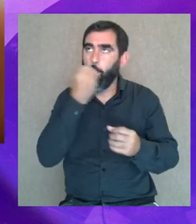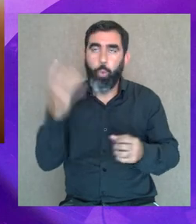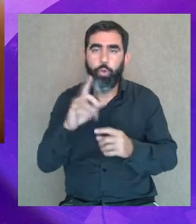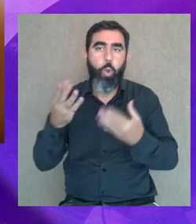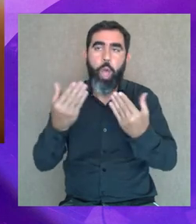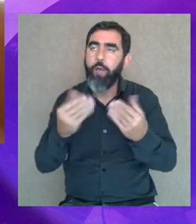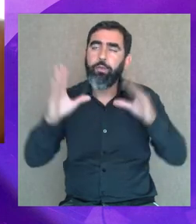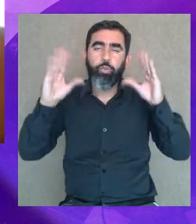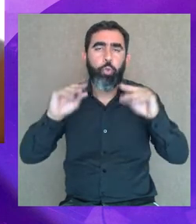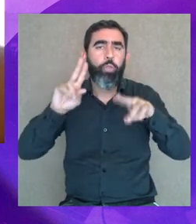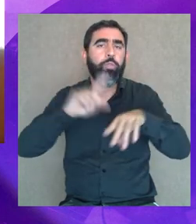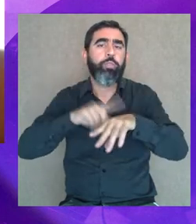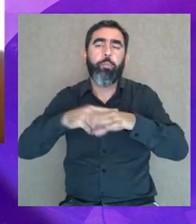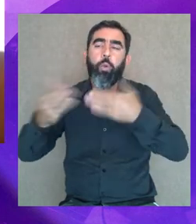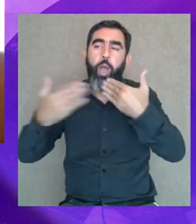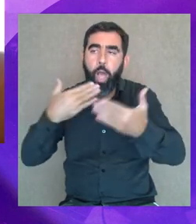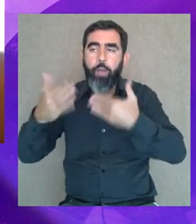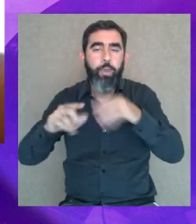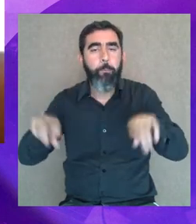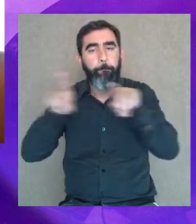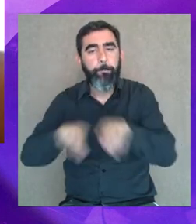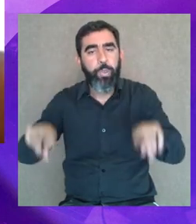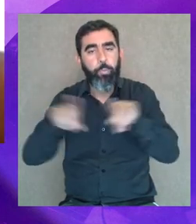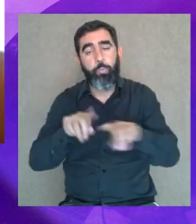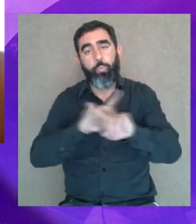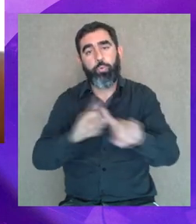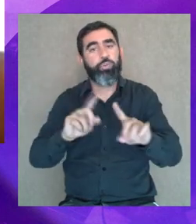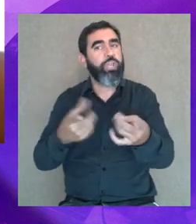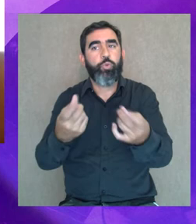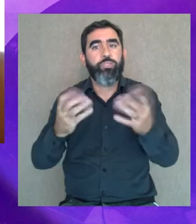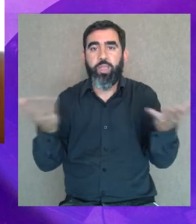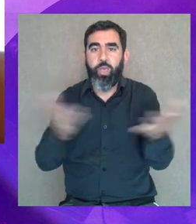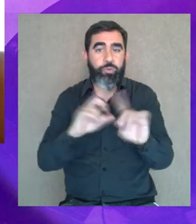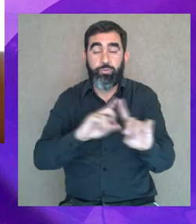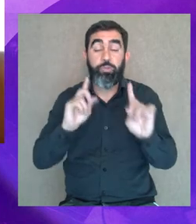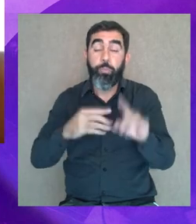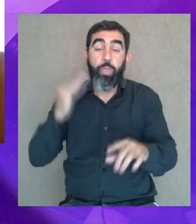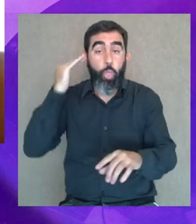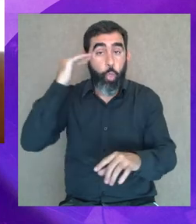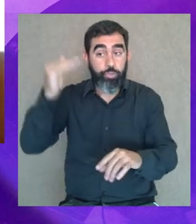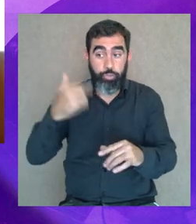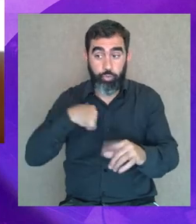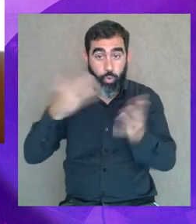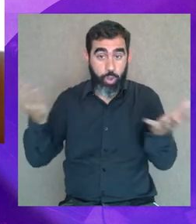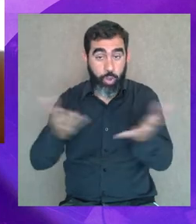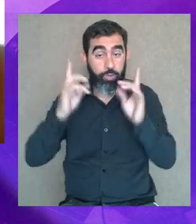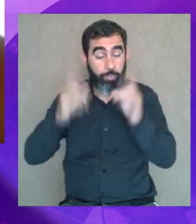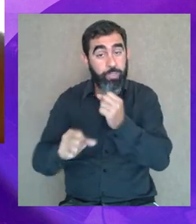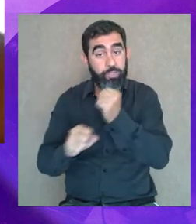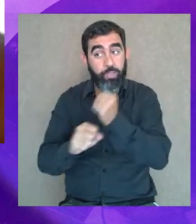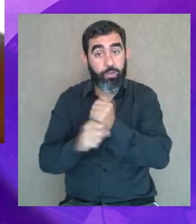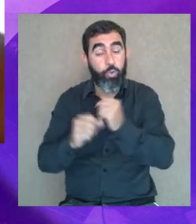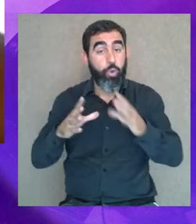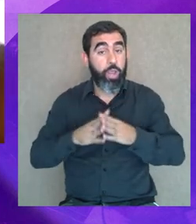todo el tiempo y permitirme una acotación a darlo esto que tú decides yo también soy docente del área contemporánea y trabajo con